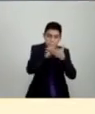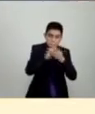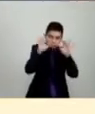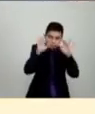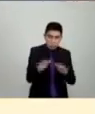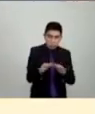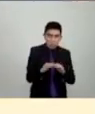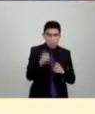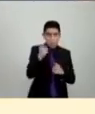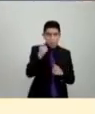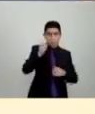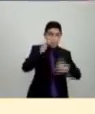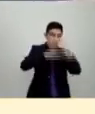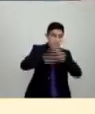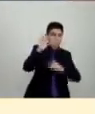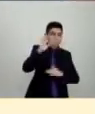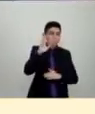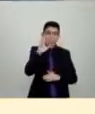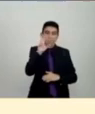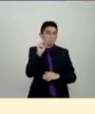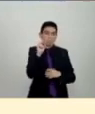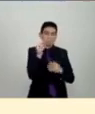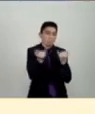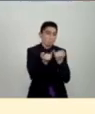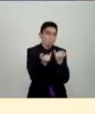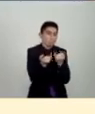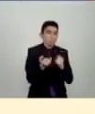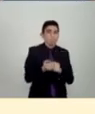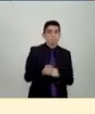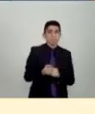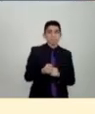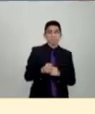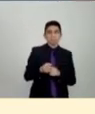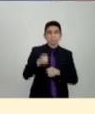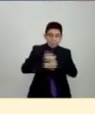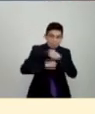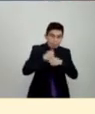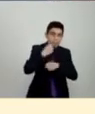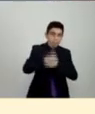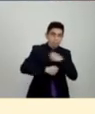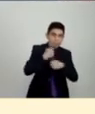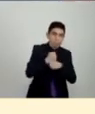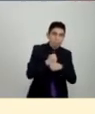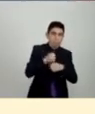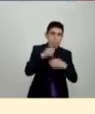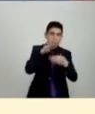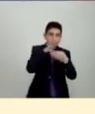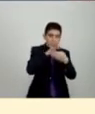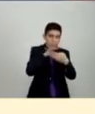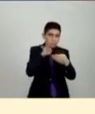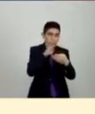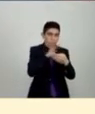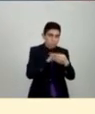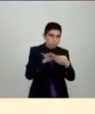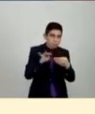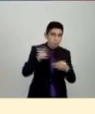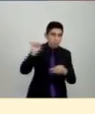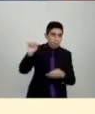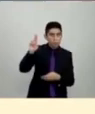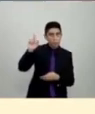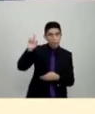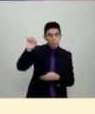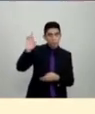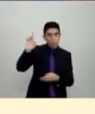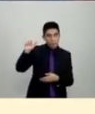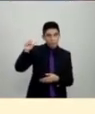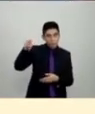ese éxito tan grande y que curiosamente con los años hoy tienen muchos lectores que son, hablo de personas como Julio Ramón Ribeyro, por